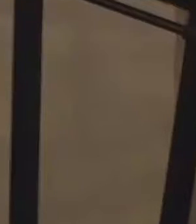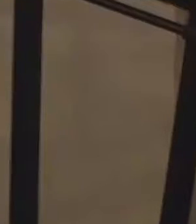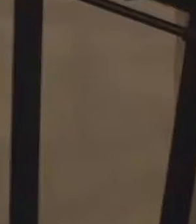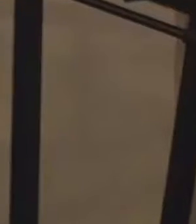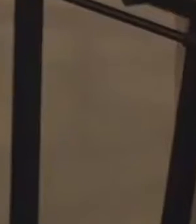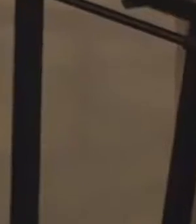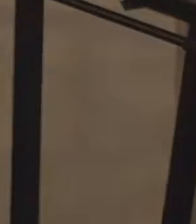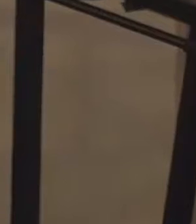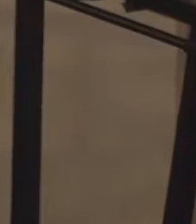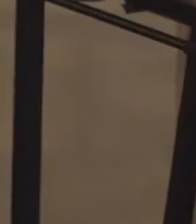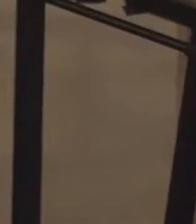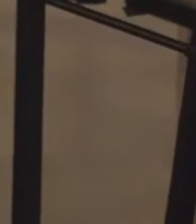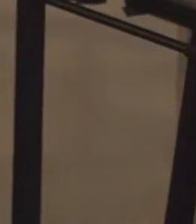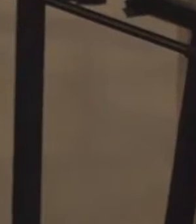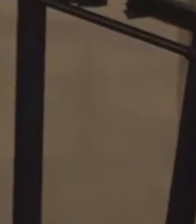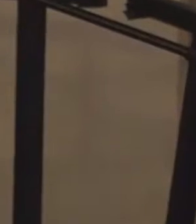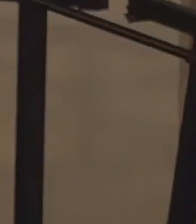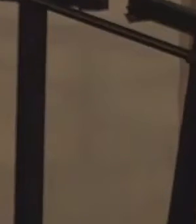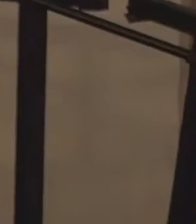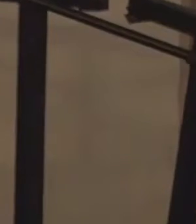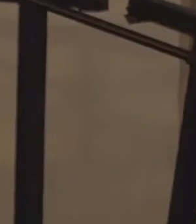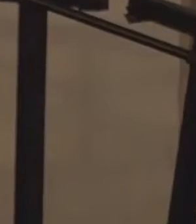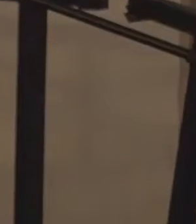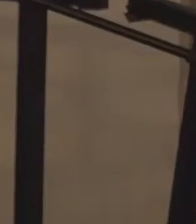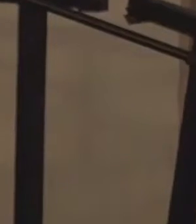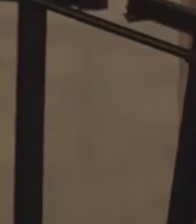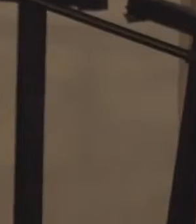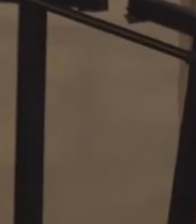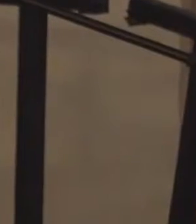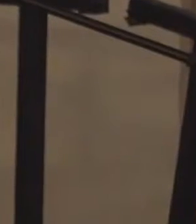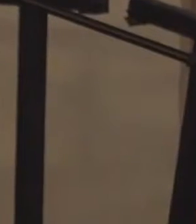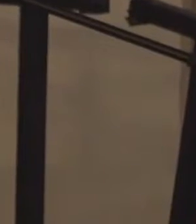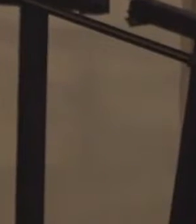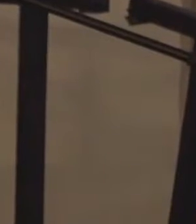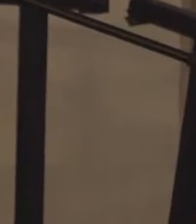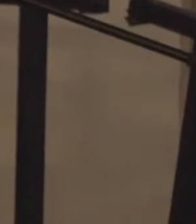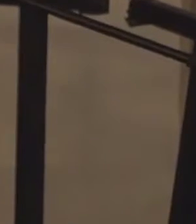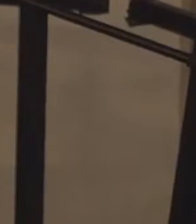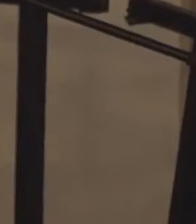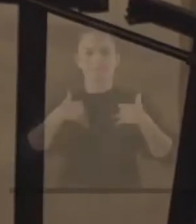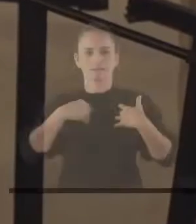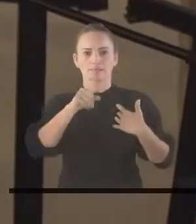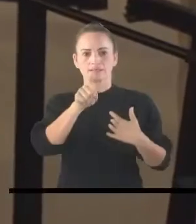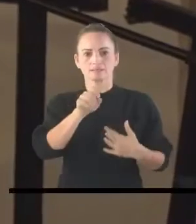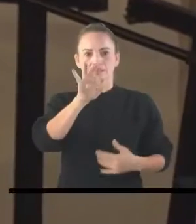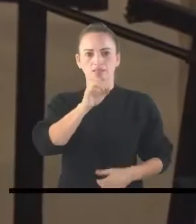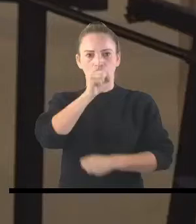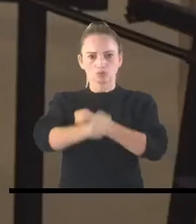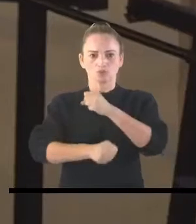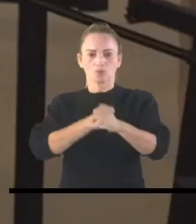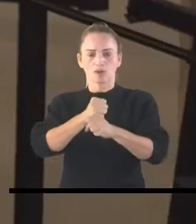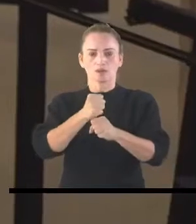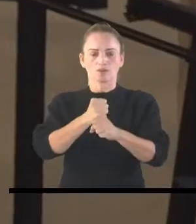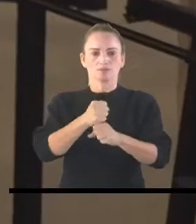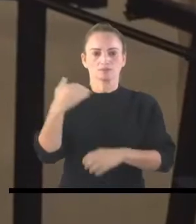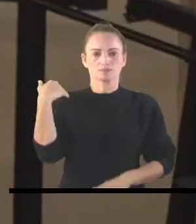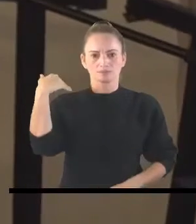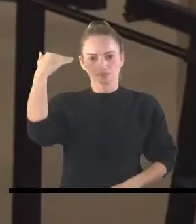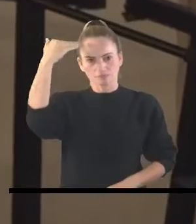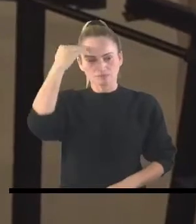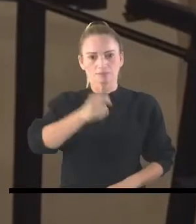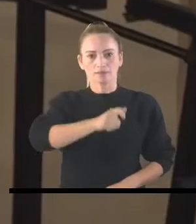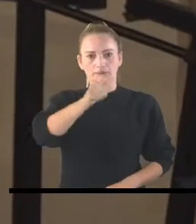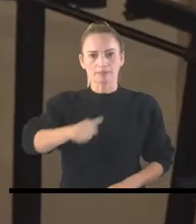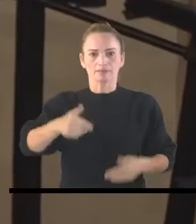Bienvenidos al acto simbólico de entrega de indemnizaciones a víctimas mayores de 68 años, personas